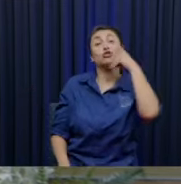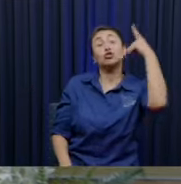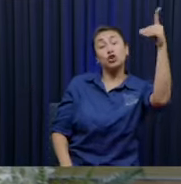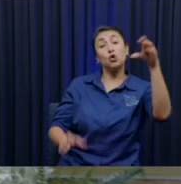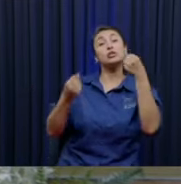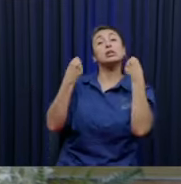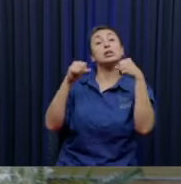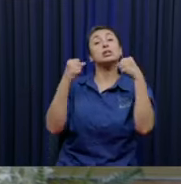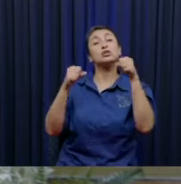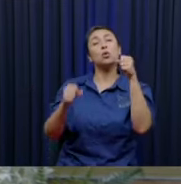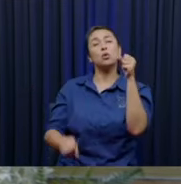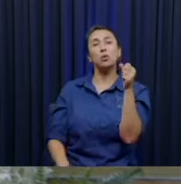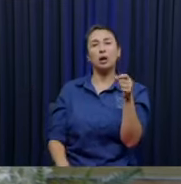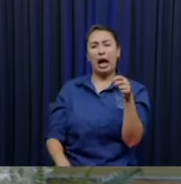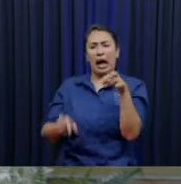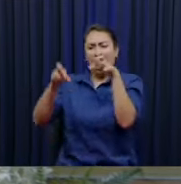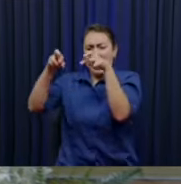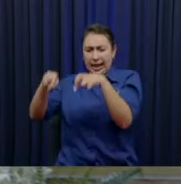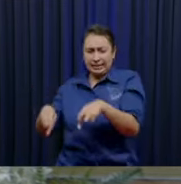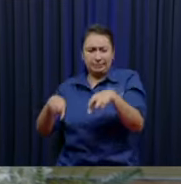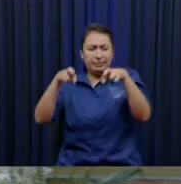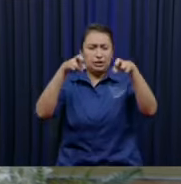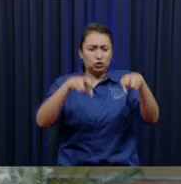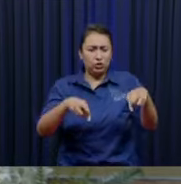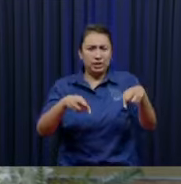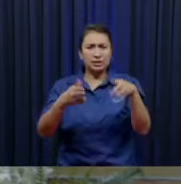imagen y semejanza.